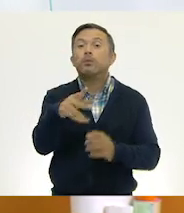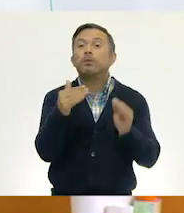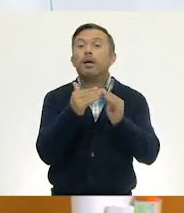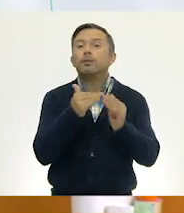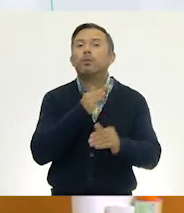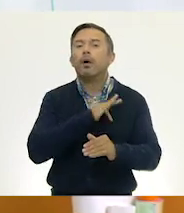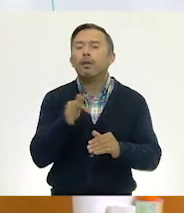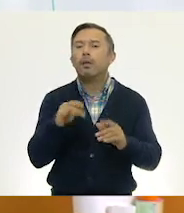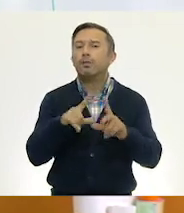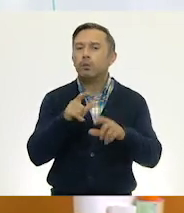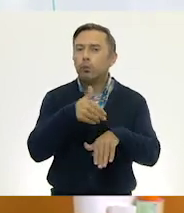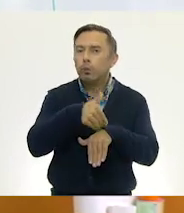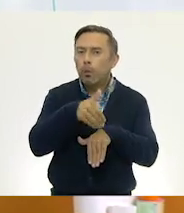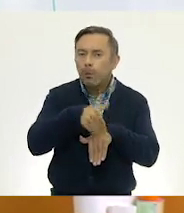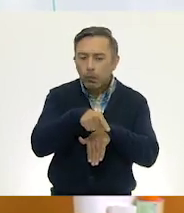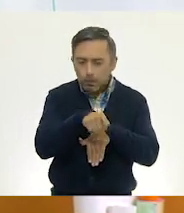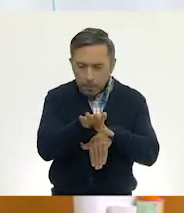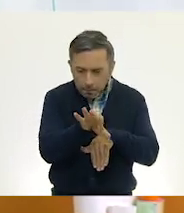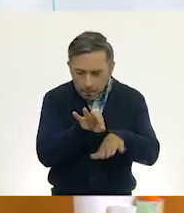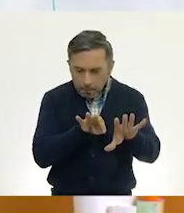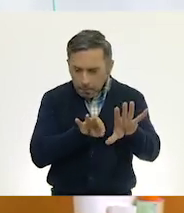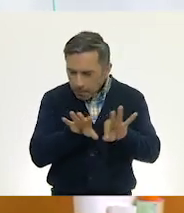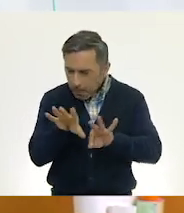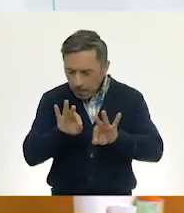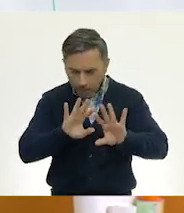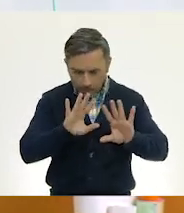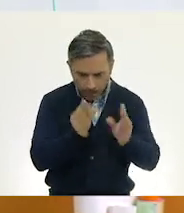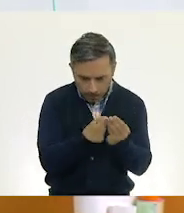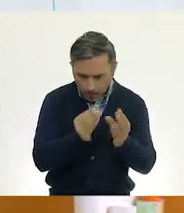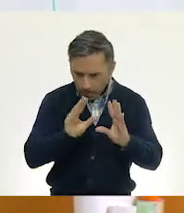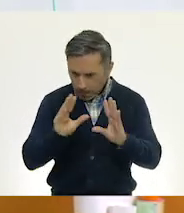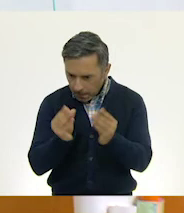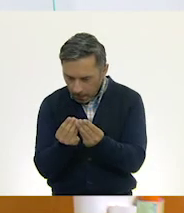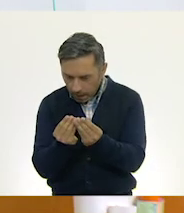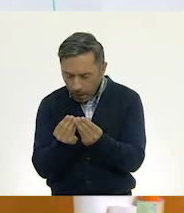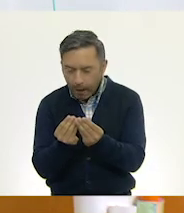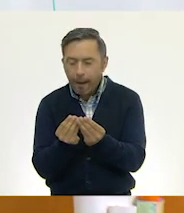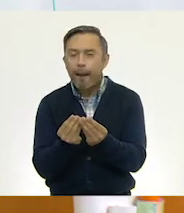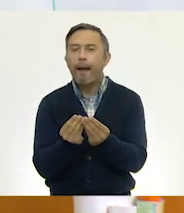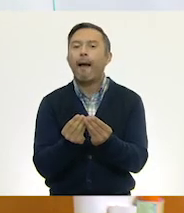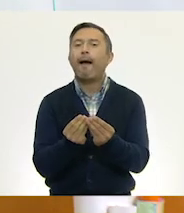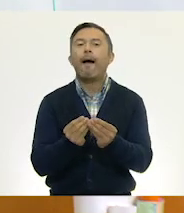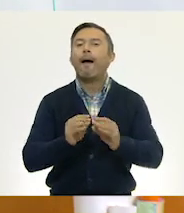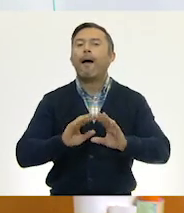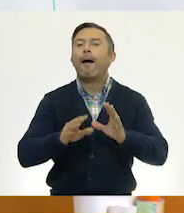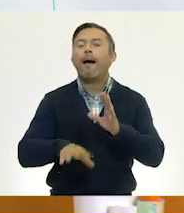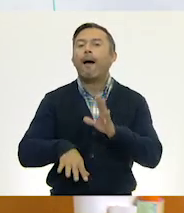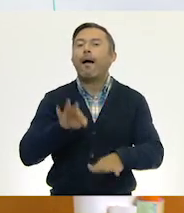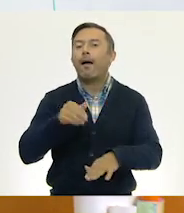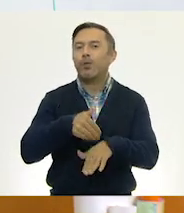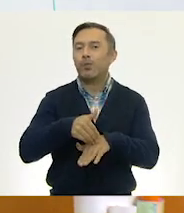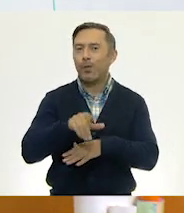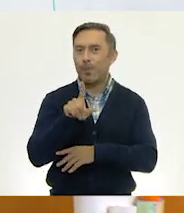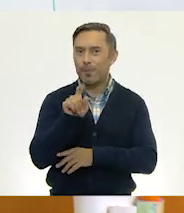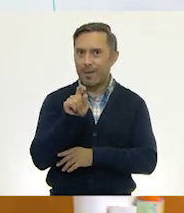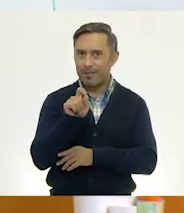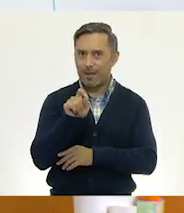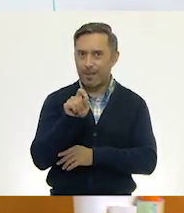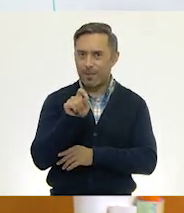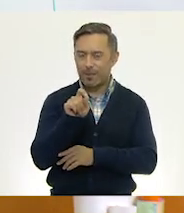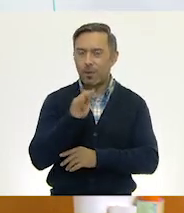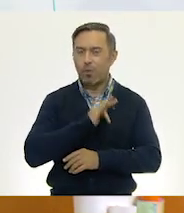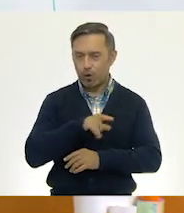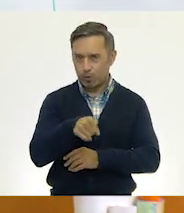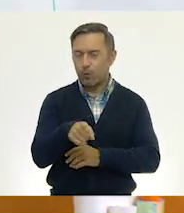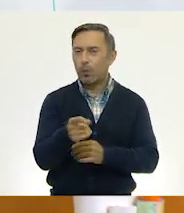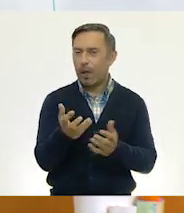algunas combinaciones de números que nos den como total el número 20. Vayan escribiendo ustedes sus